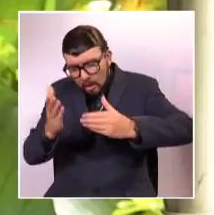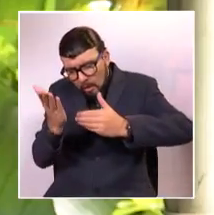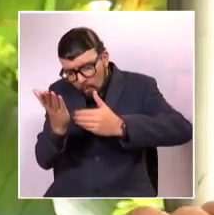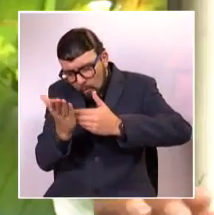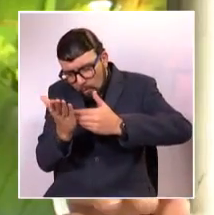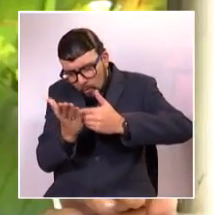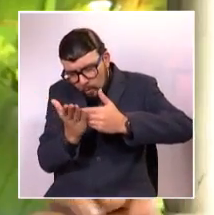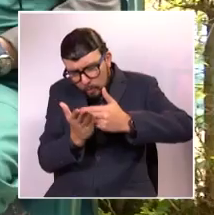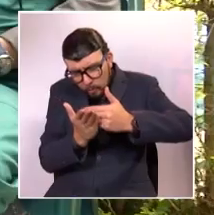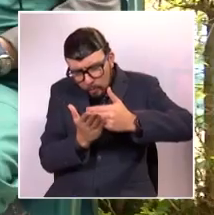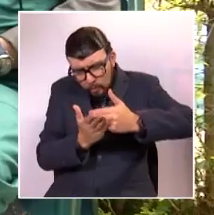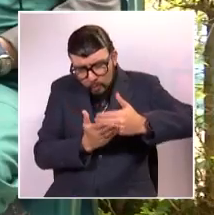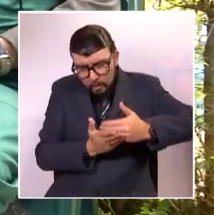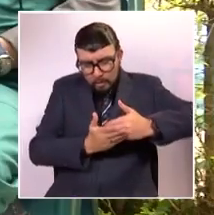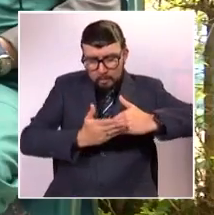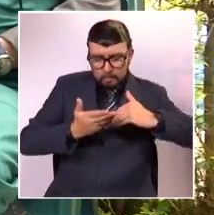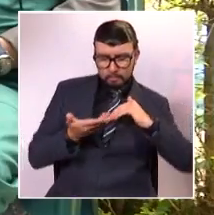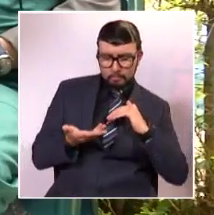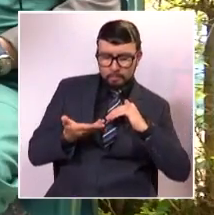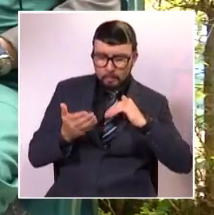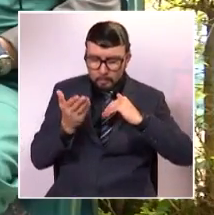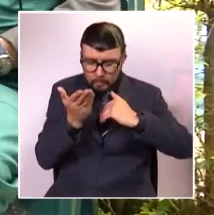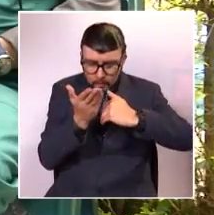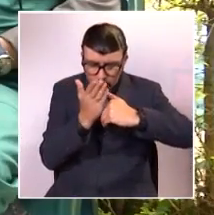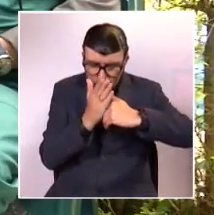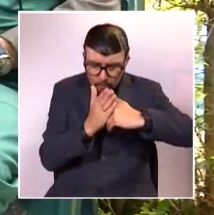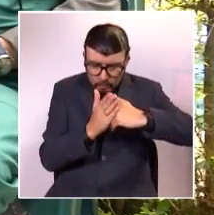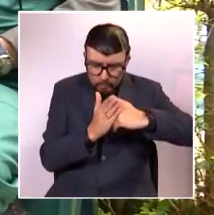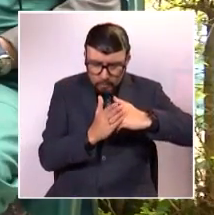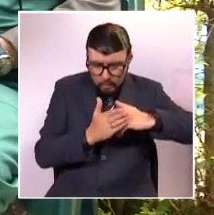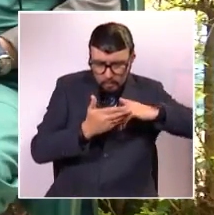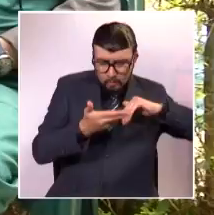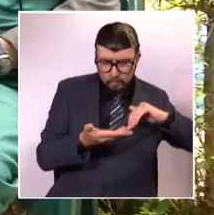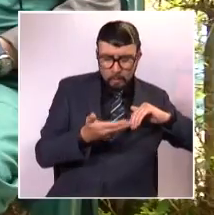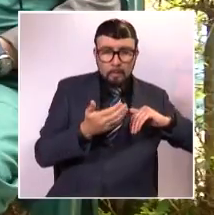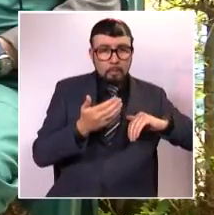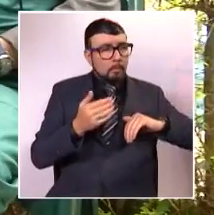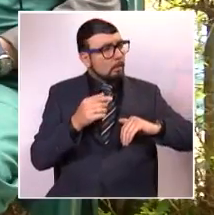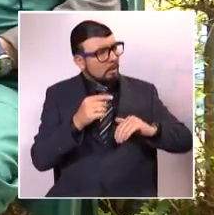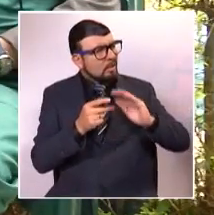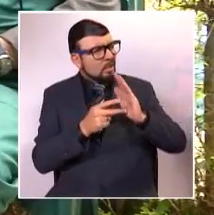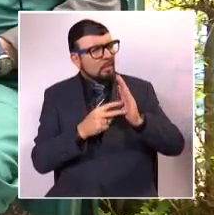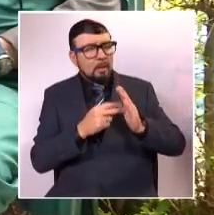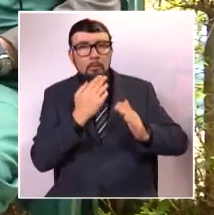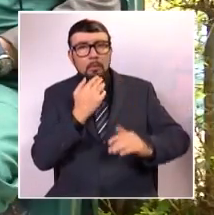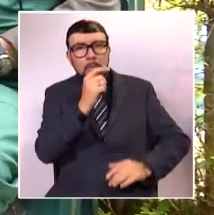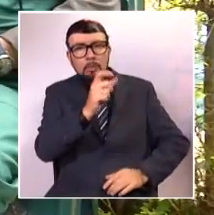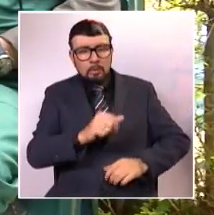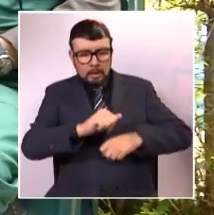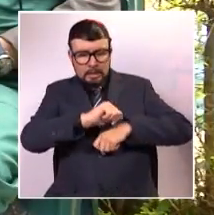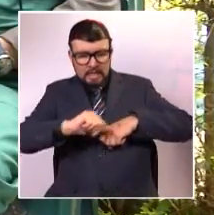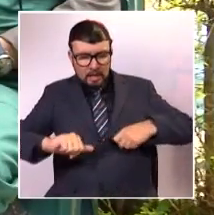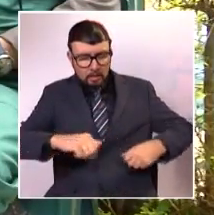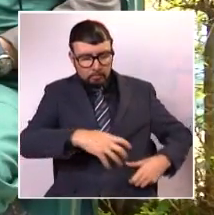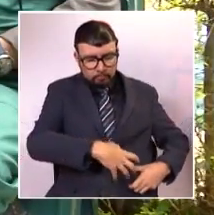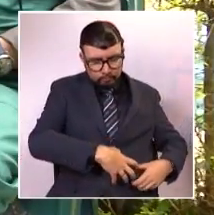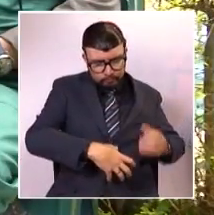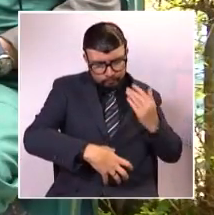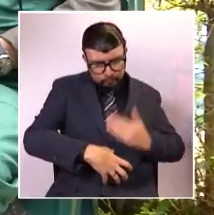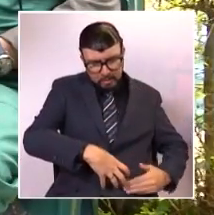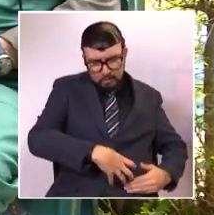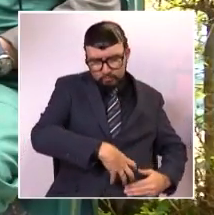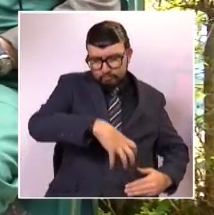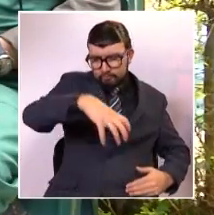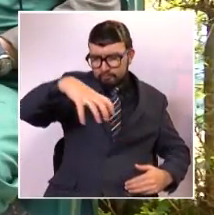muy delgados. Perdón, doctor, es del bloquecito, de lo que se saca el cirujano, lo manda en un